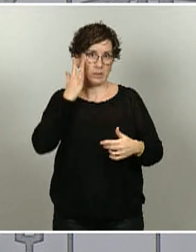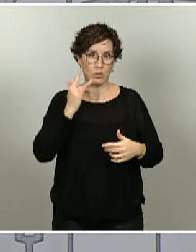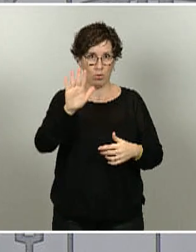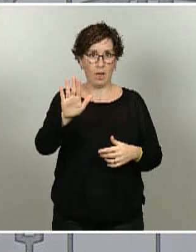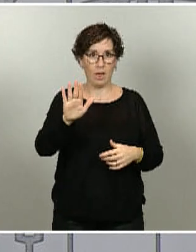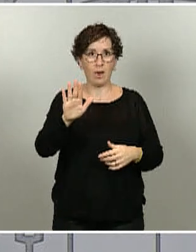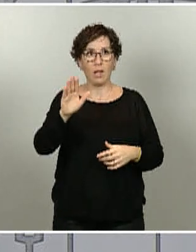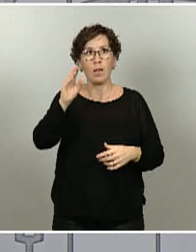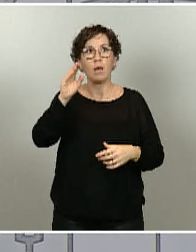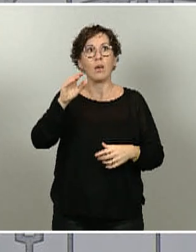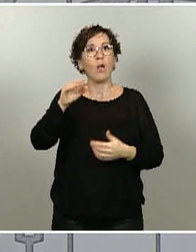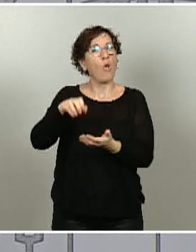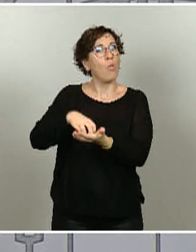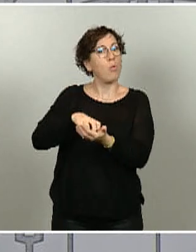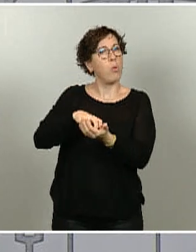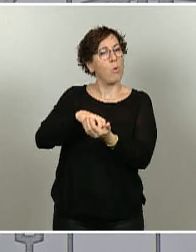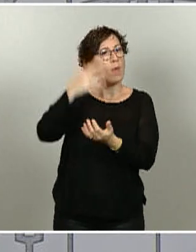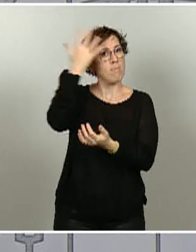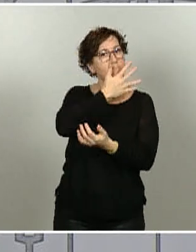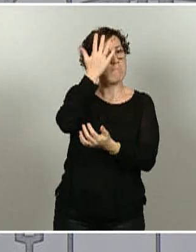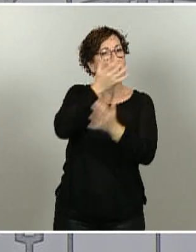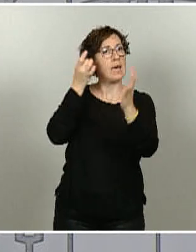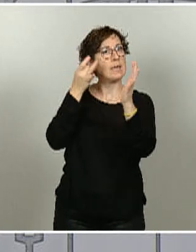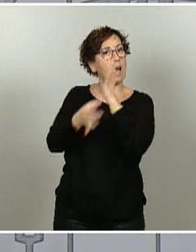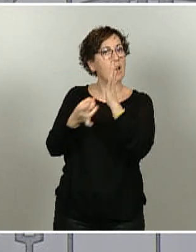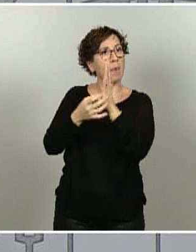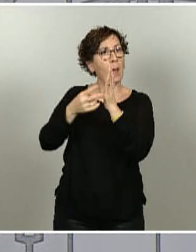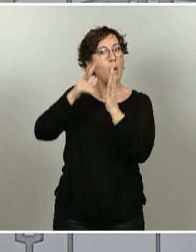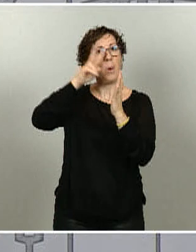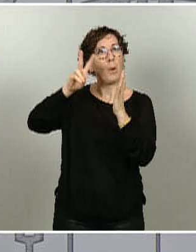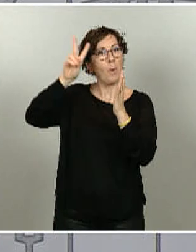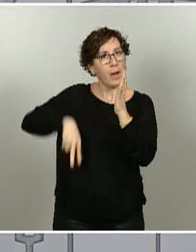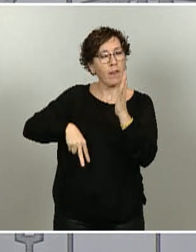dudar de la calidad o de la veracidad de la información que nos proveen, porque de hecho